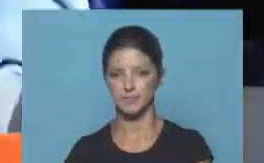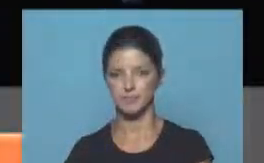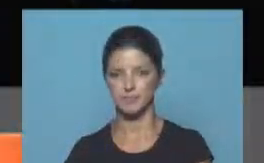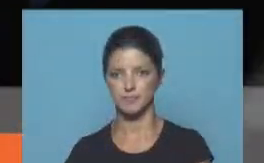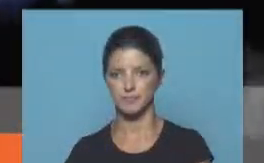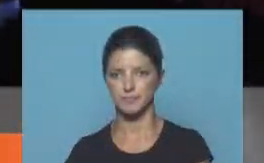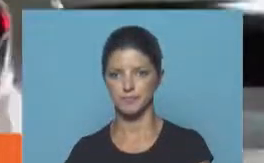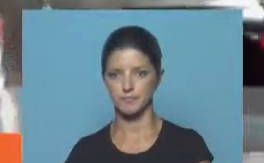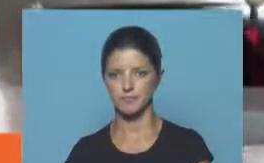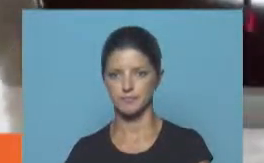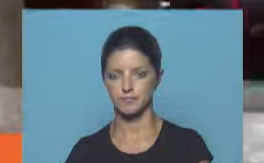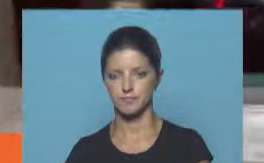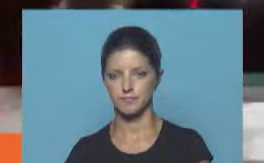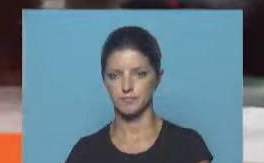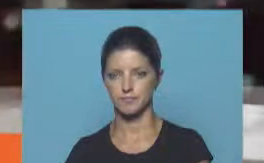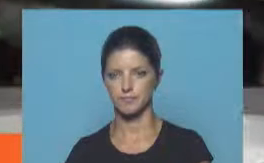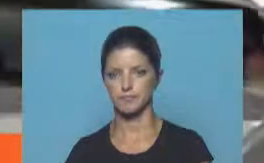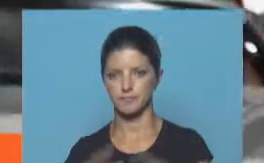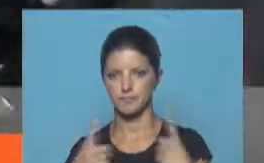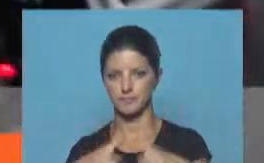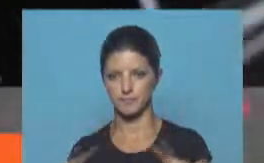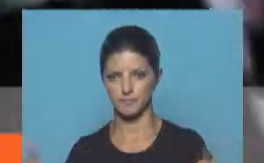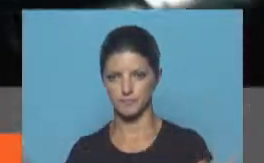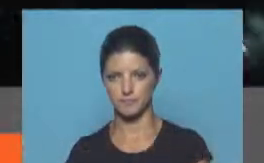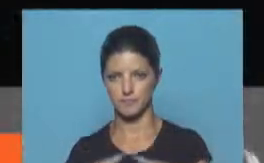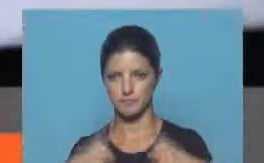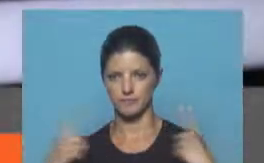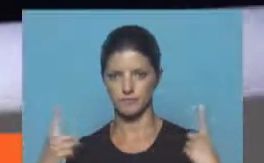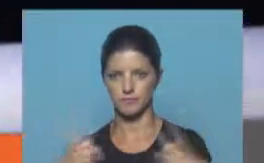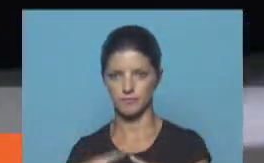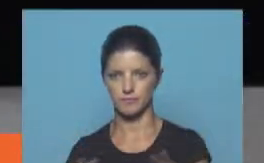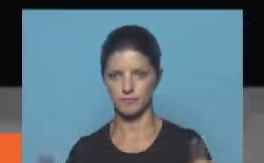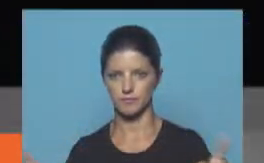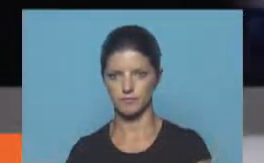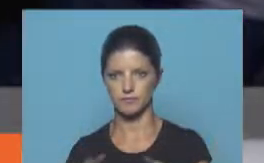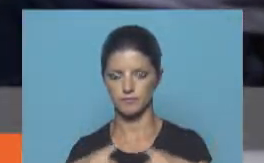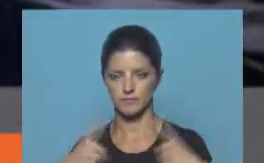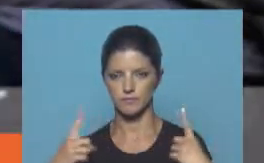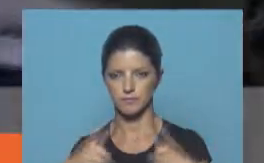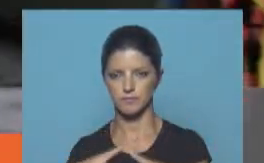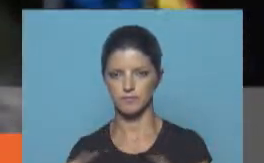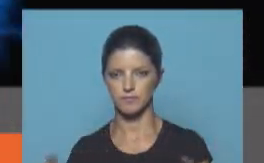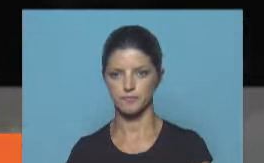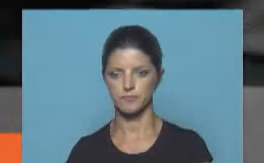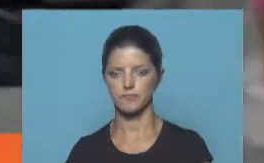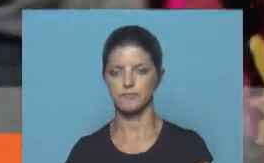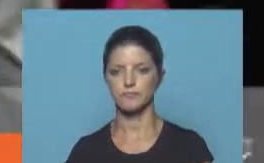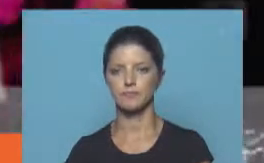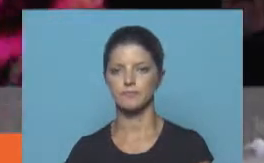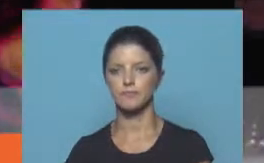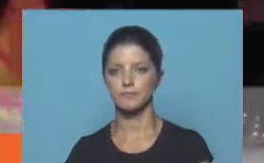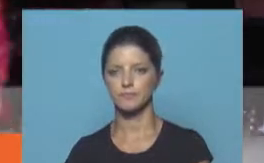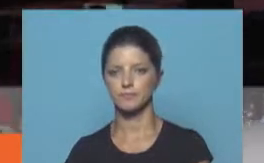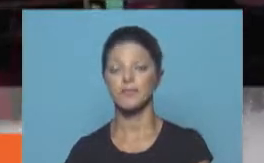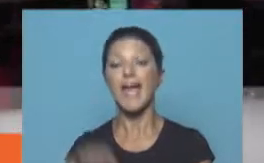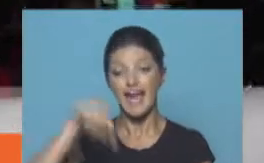pequeño, pequeño como un gorrión, con medio siglo de sueños. Es